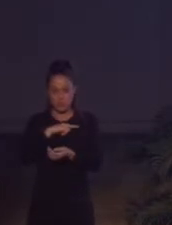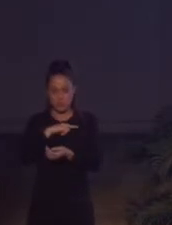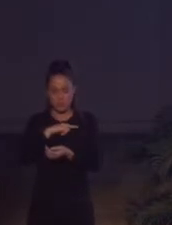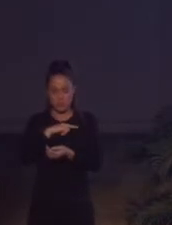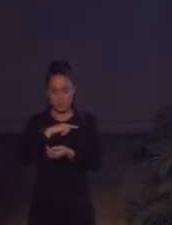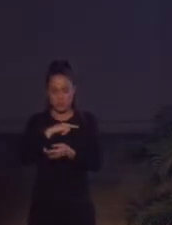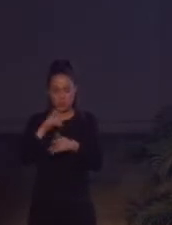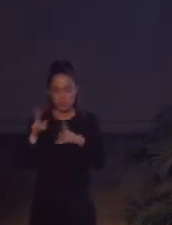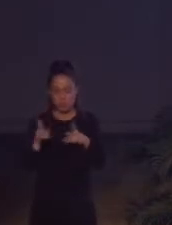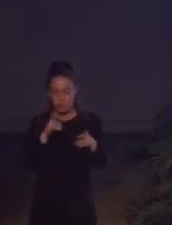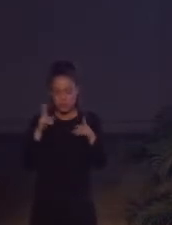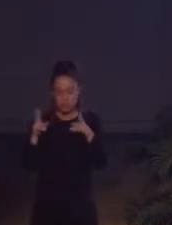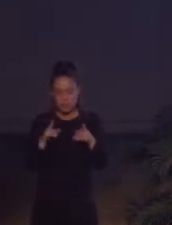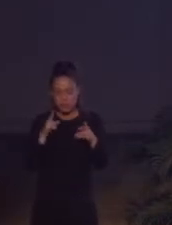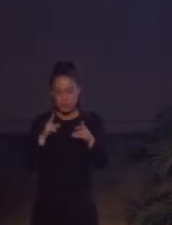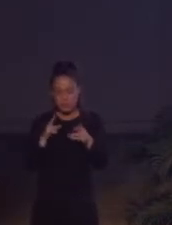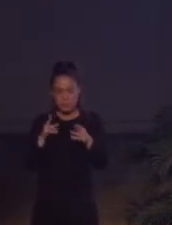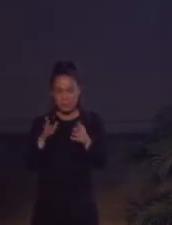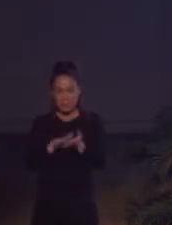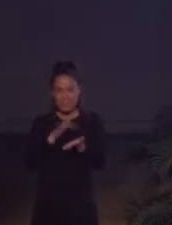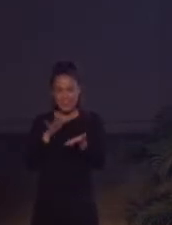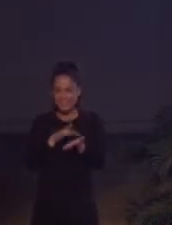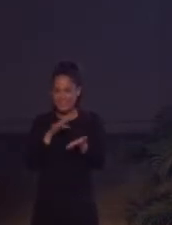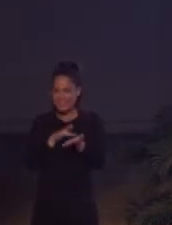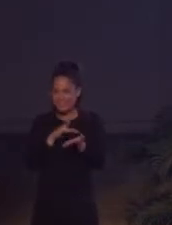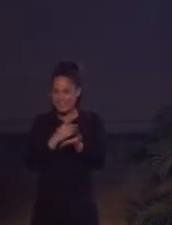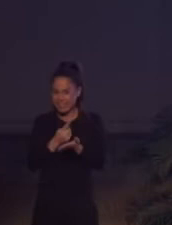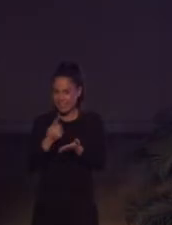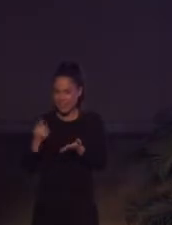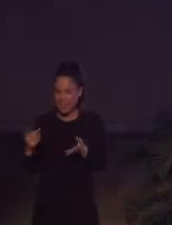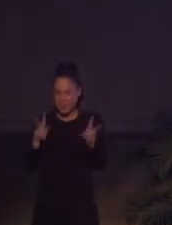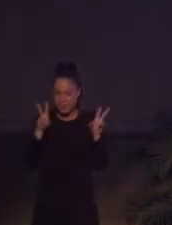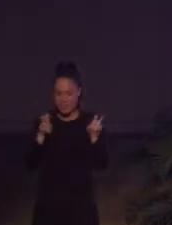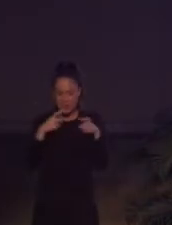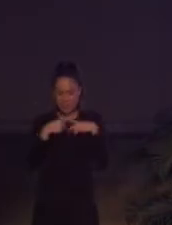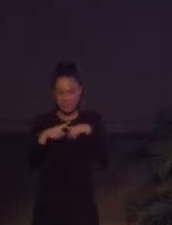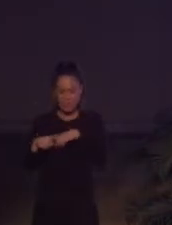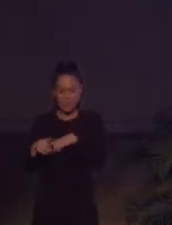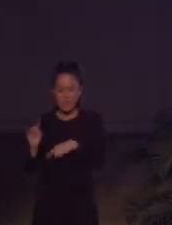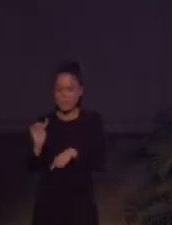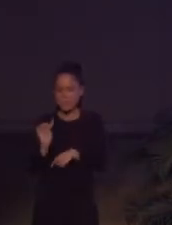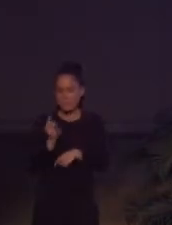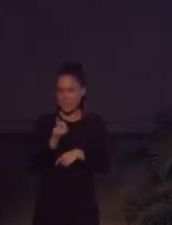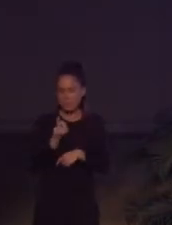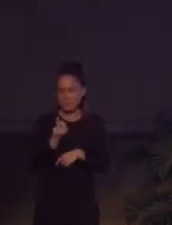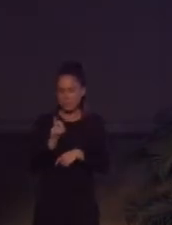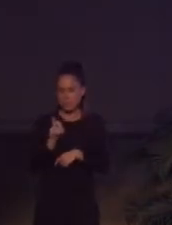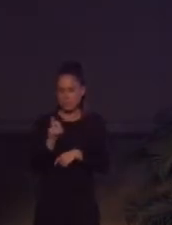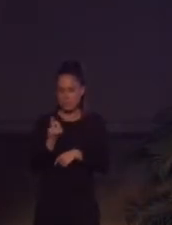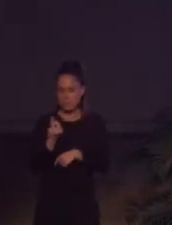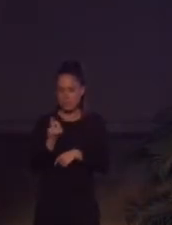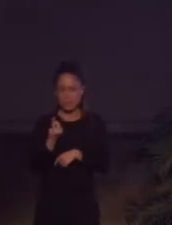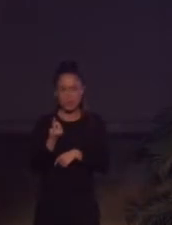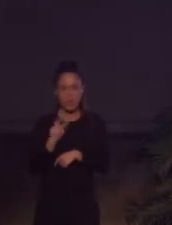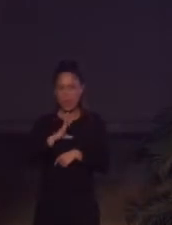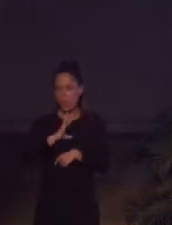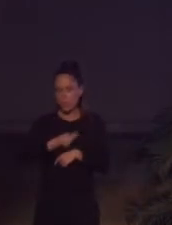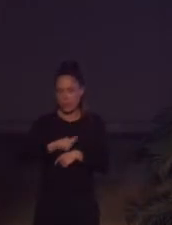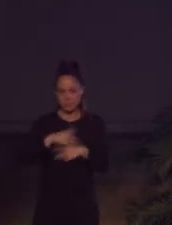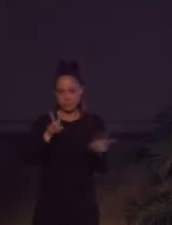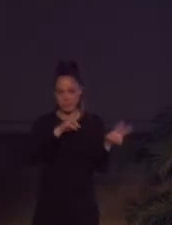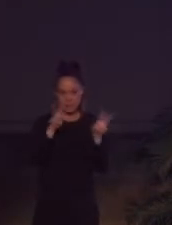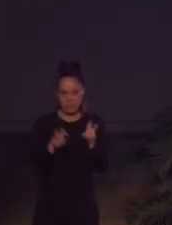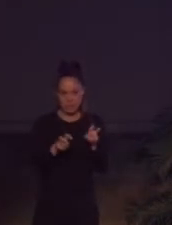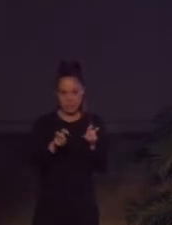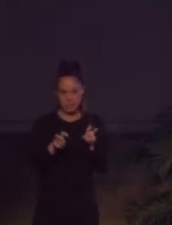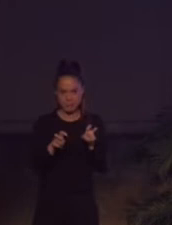cada parole tenía una temática. Así, por ejemplo, el primero era una declaración de intenciones y hablaba sobre lo queer. Entonces, la